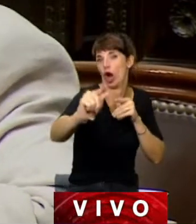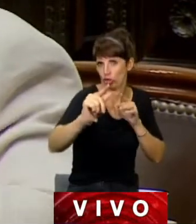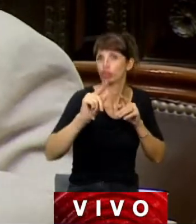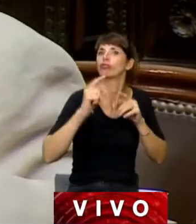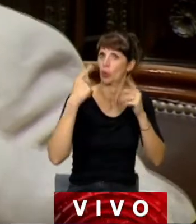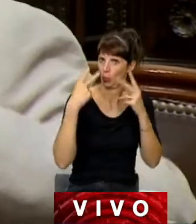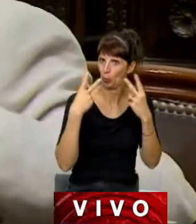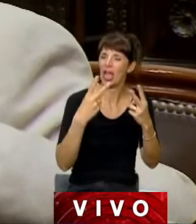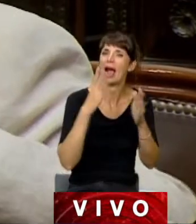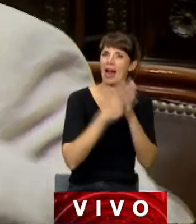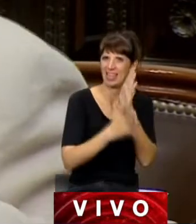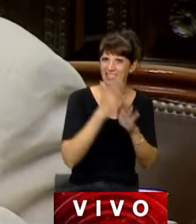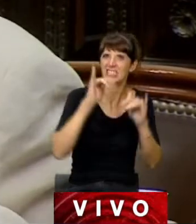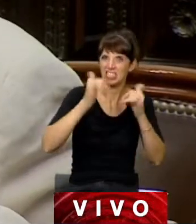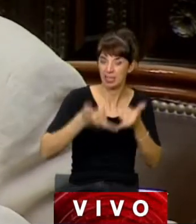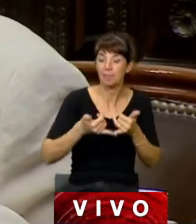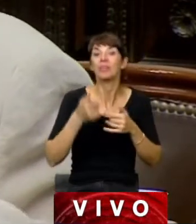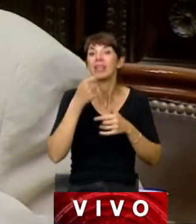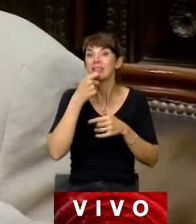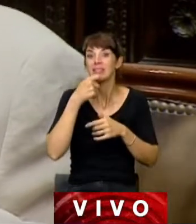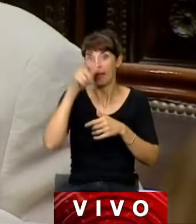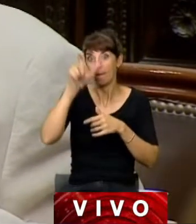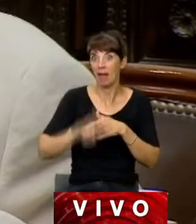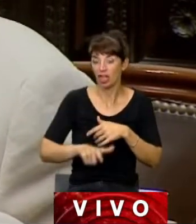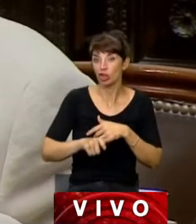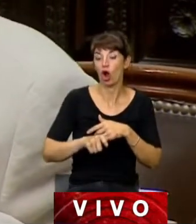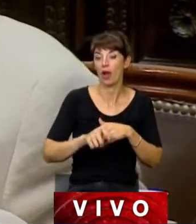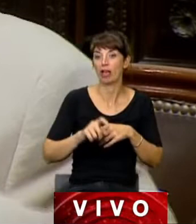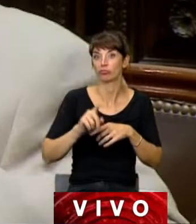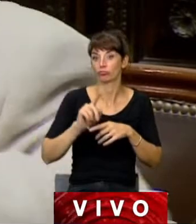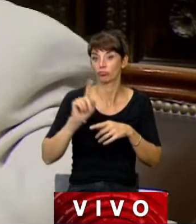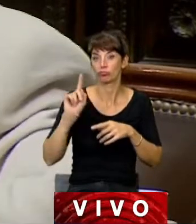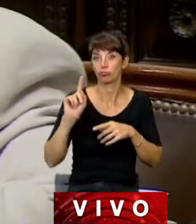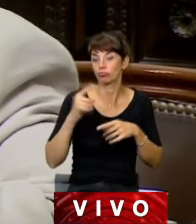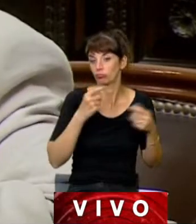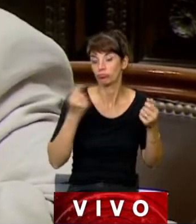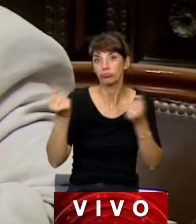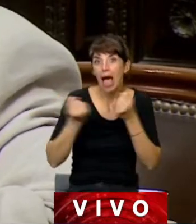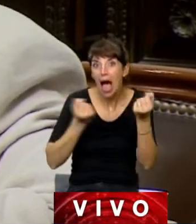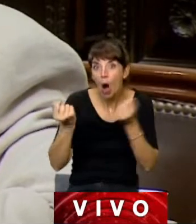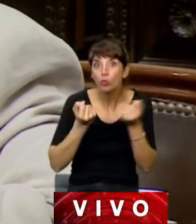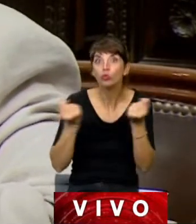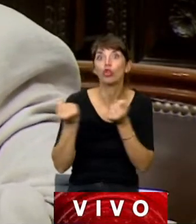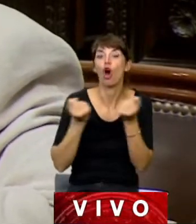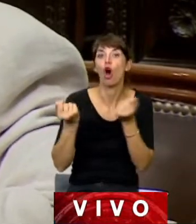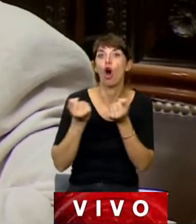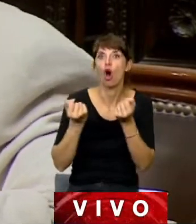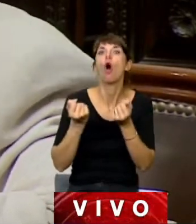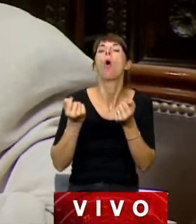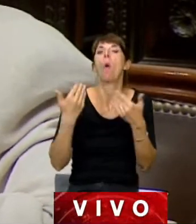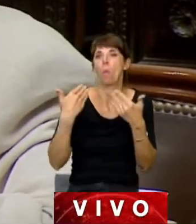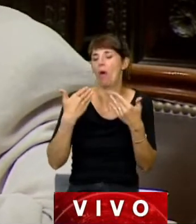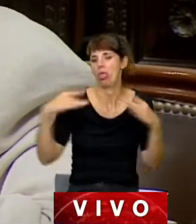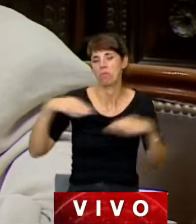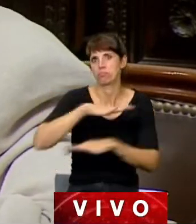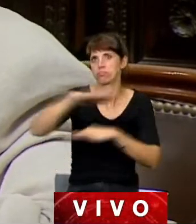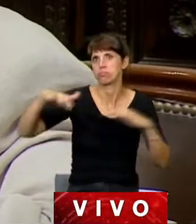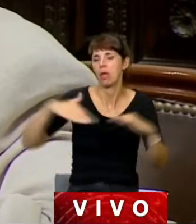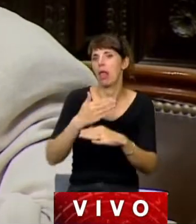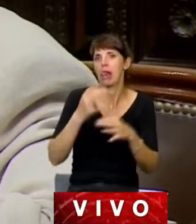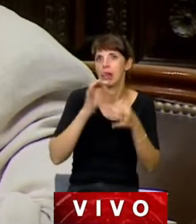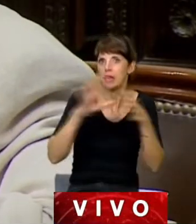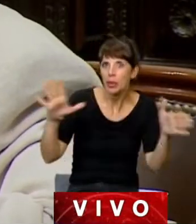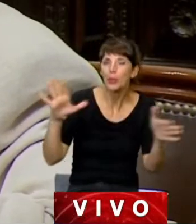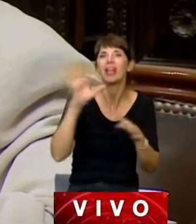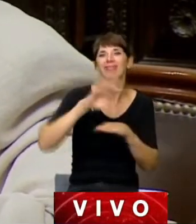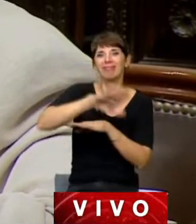caso de moverse por sus propios medios, en medio de movilidad, le permite acceder al libre tránsito y